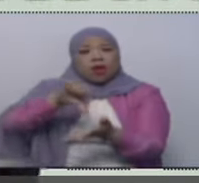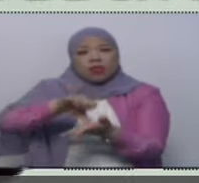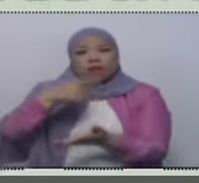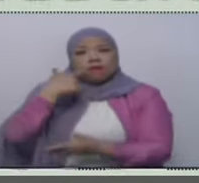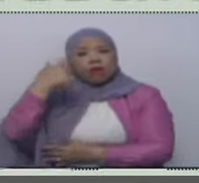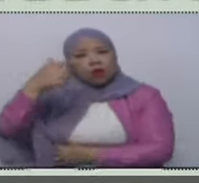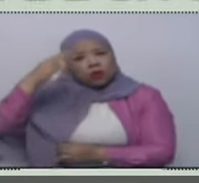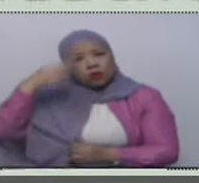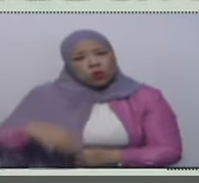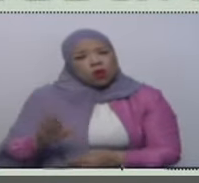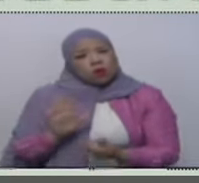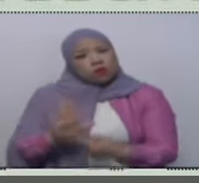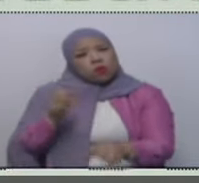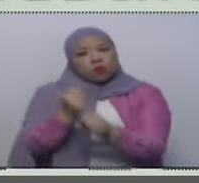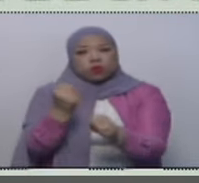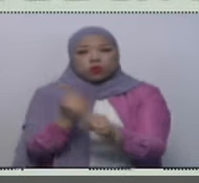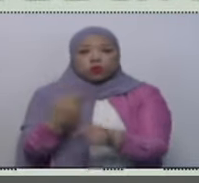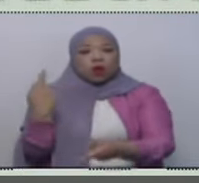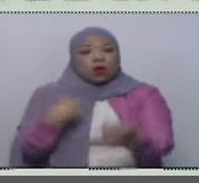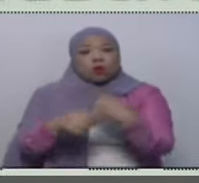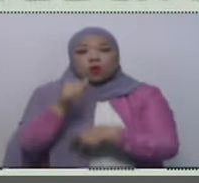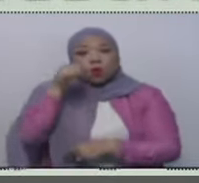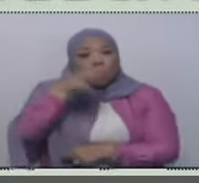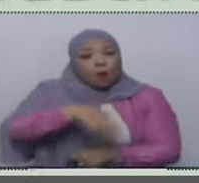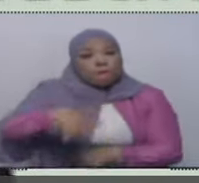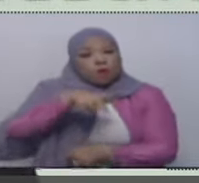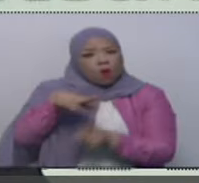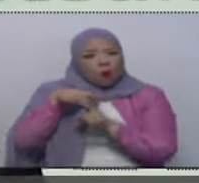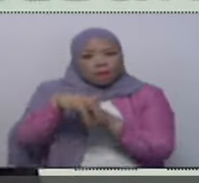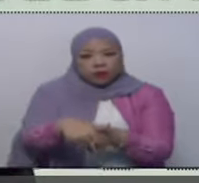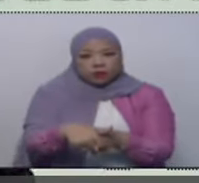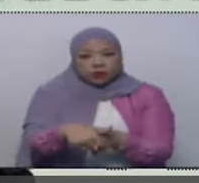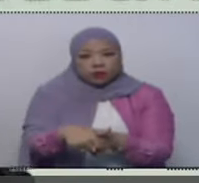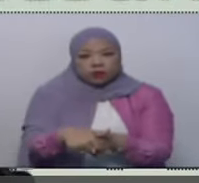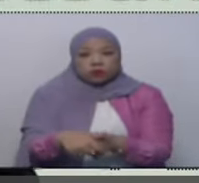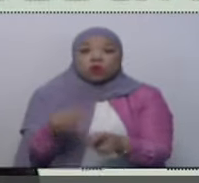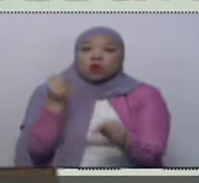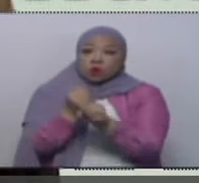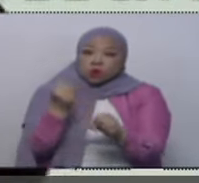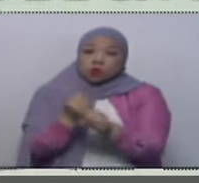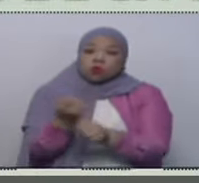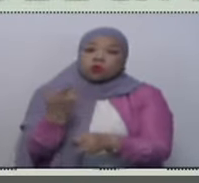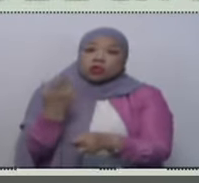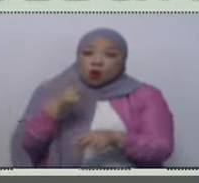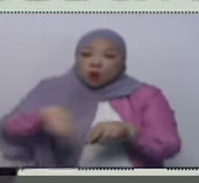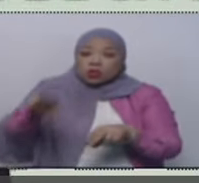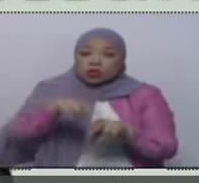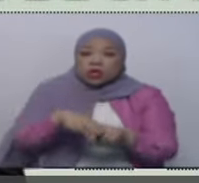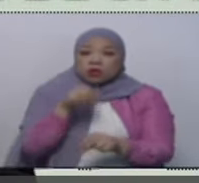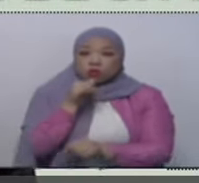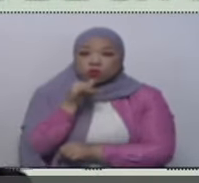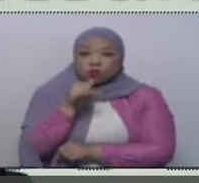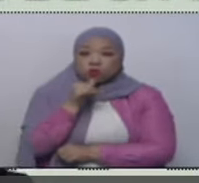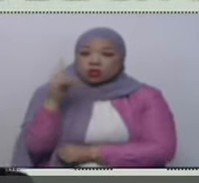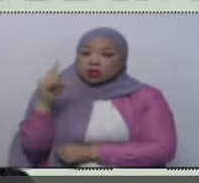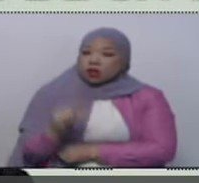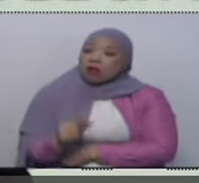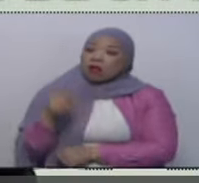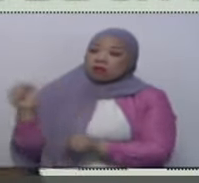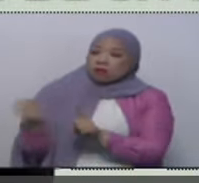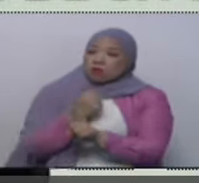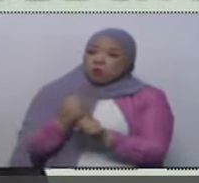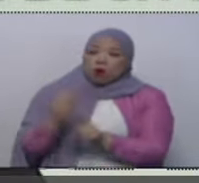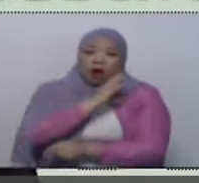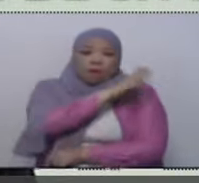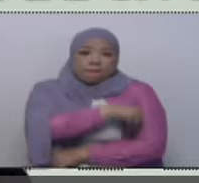la representación de los pueblos oprimidos, en la representación de los niños martirizados en